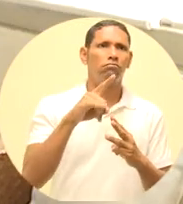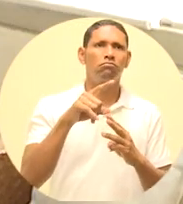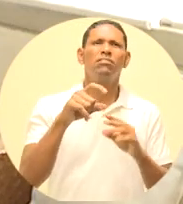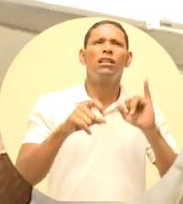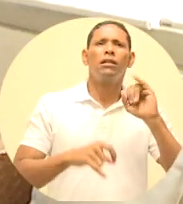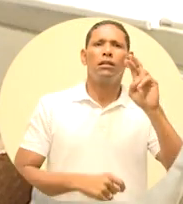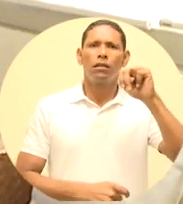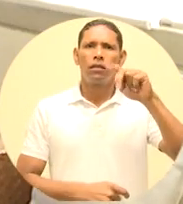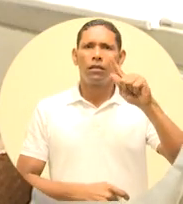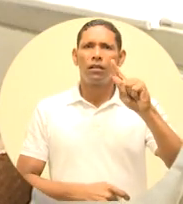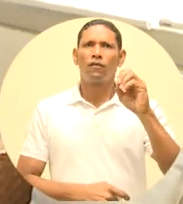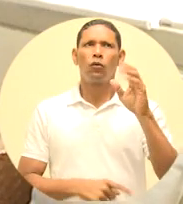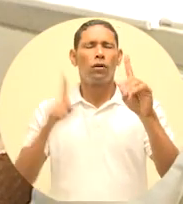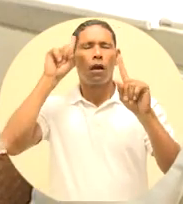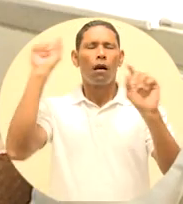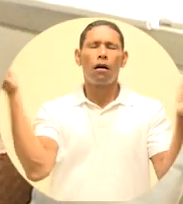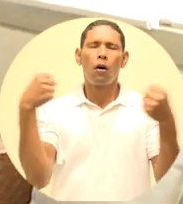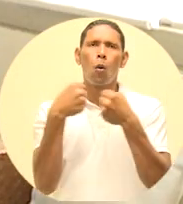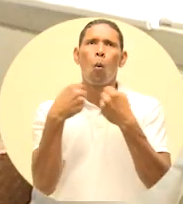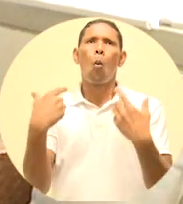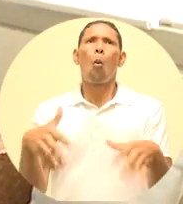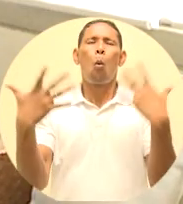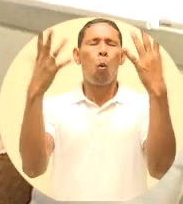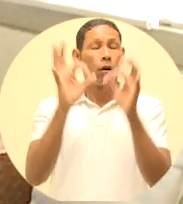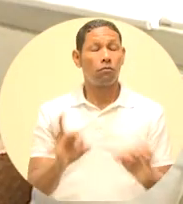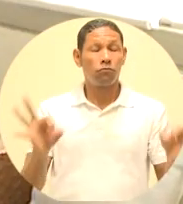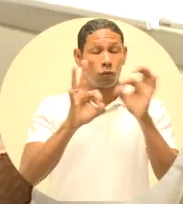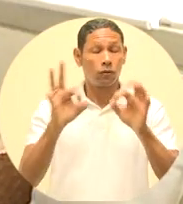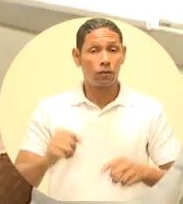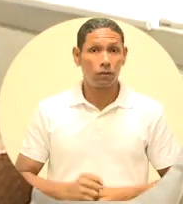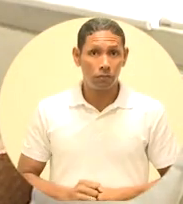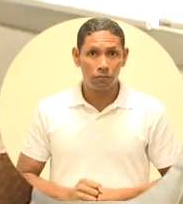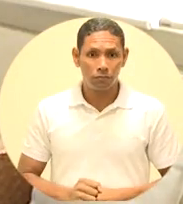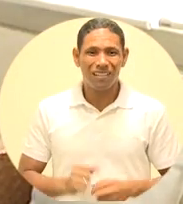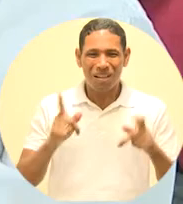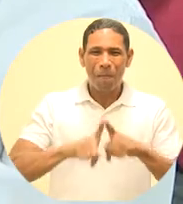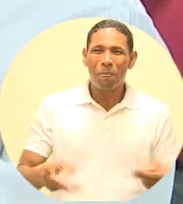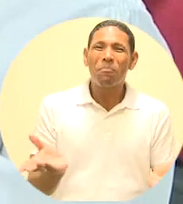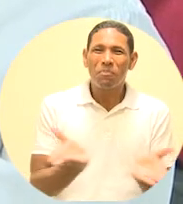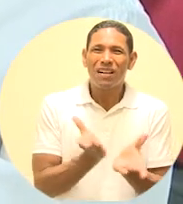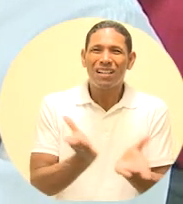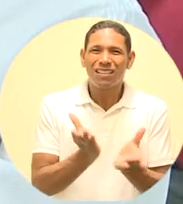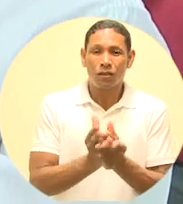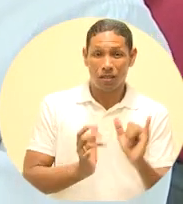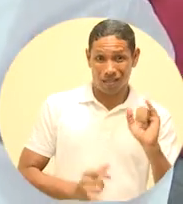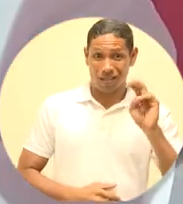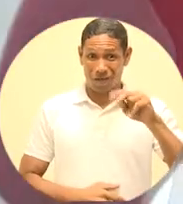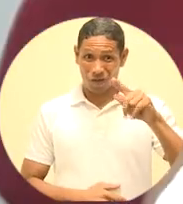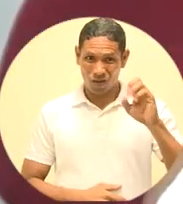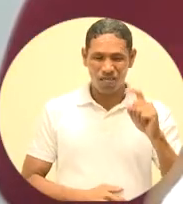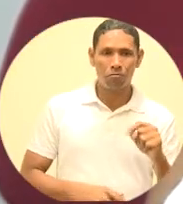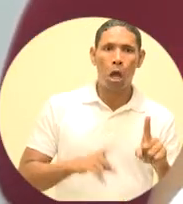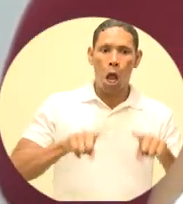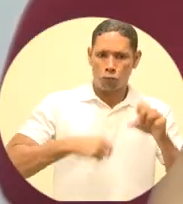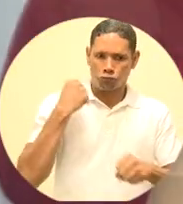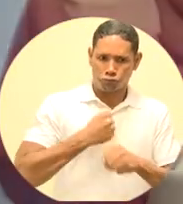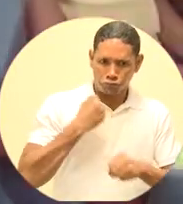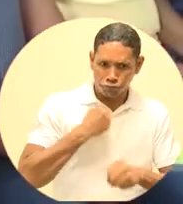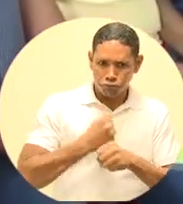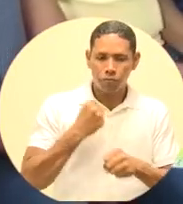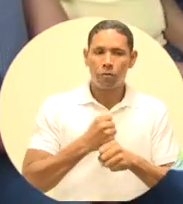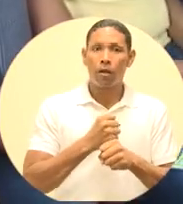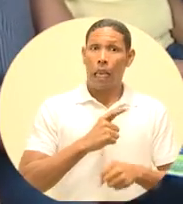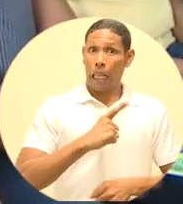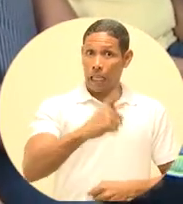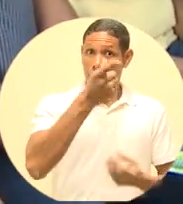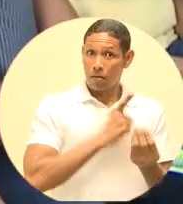genera oportunidades de profesionalización para los jóvenes del norte del departamento. Estudiantes del Infotep, representantes del sector